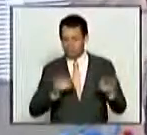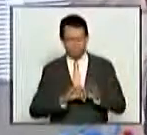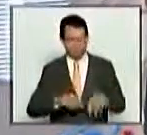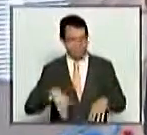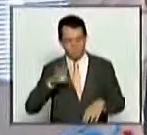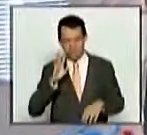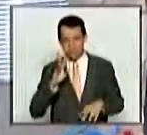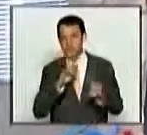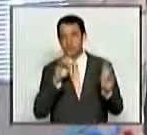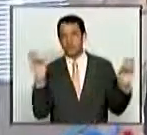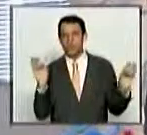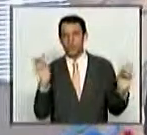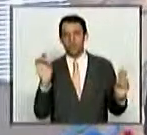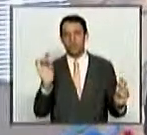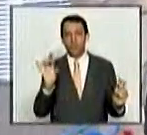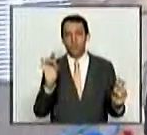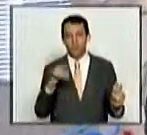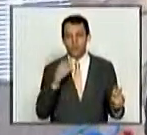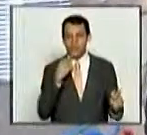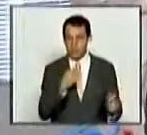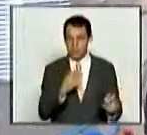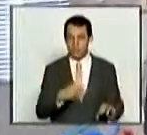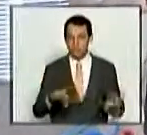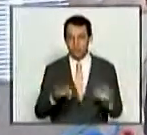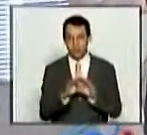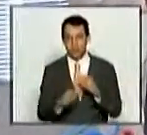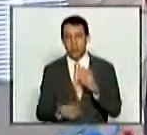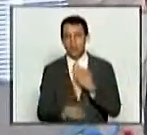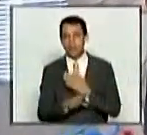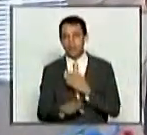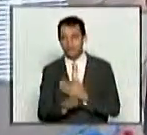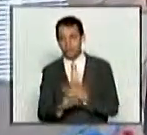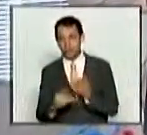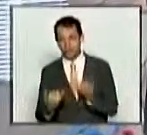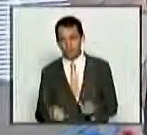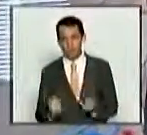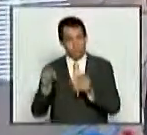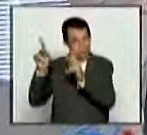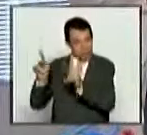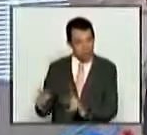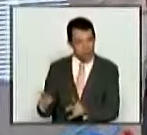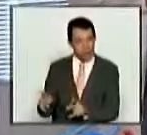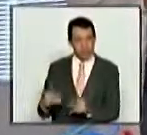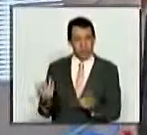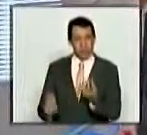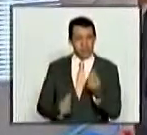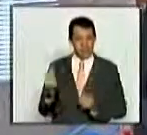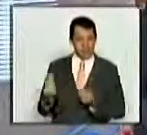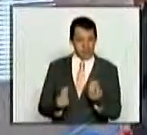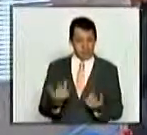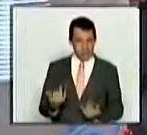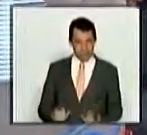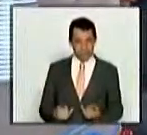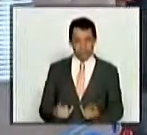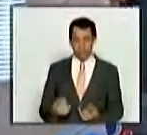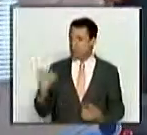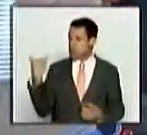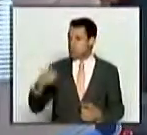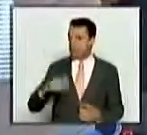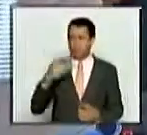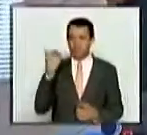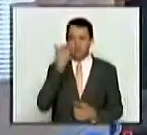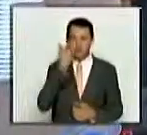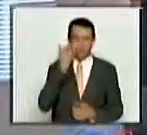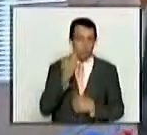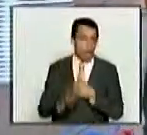que es el dolor y lo que usted refería ahora. Es que ese paciente ya le han puesto una lápida, una tumba